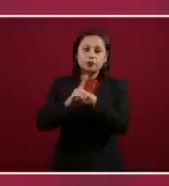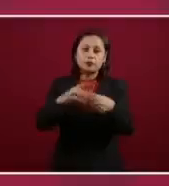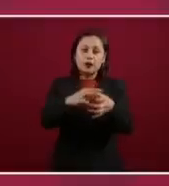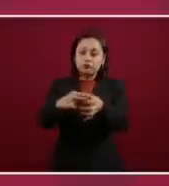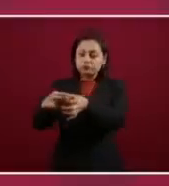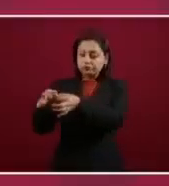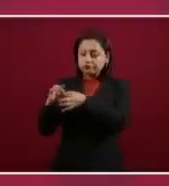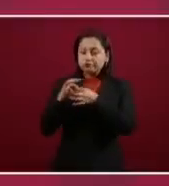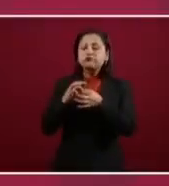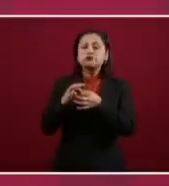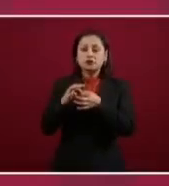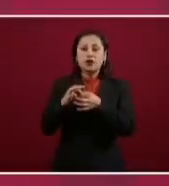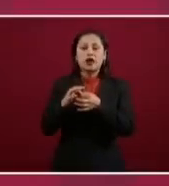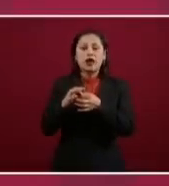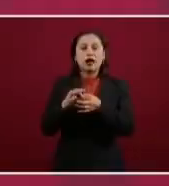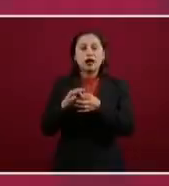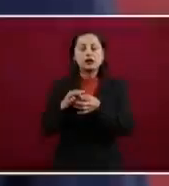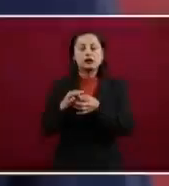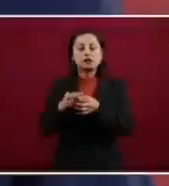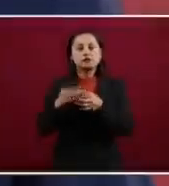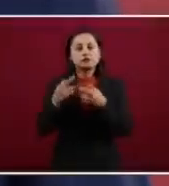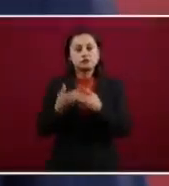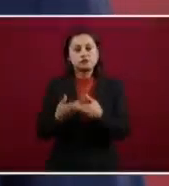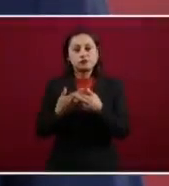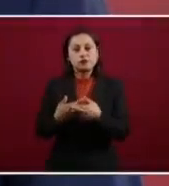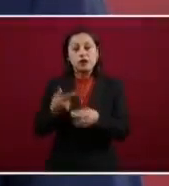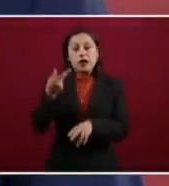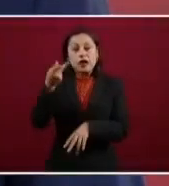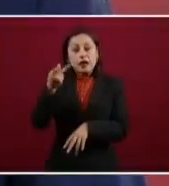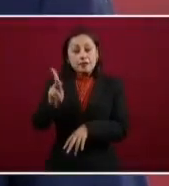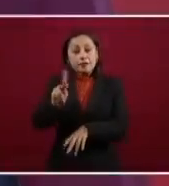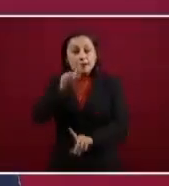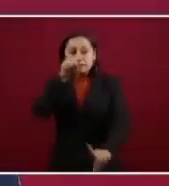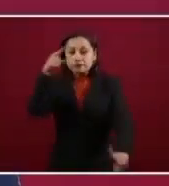importante es el bienestar